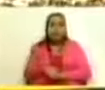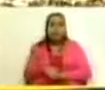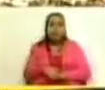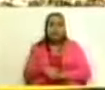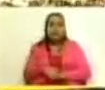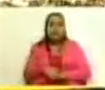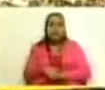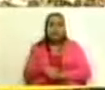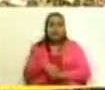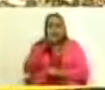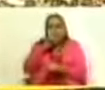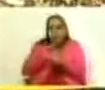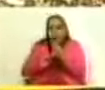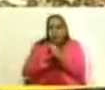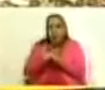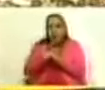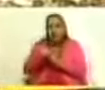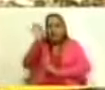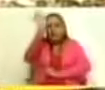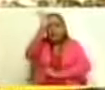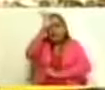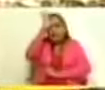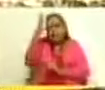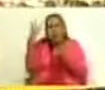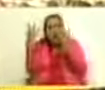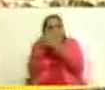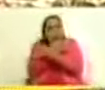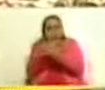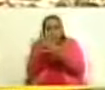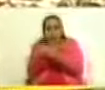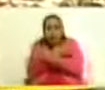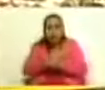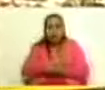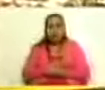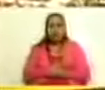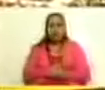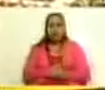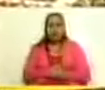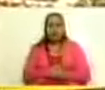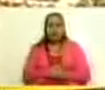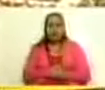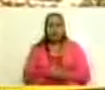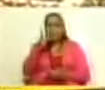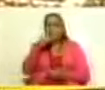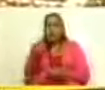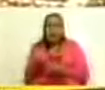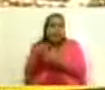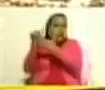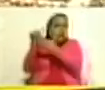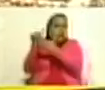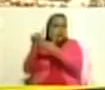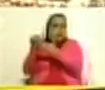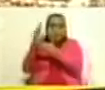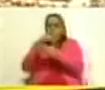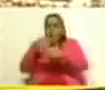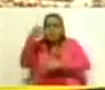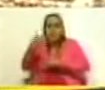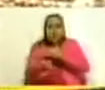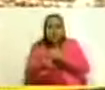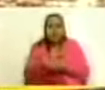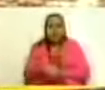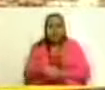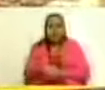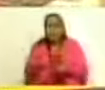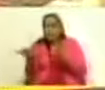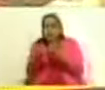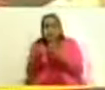sumido en la ignorancia, en la confusión, sin liderazgo, sin proyecto, casi, casi